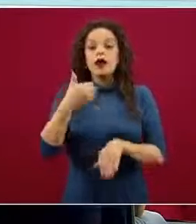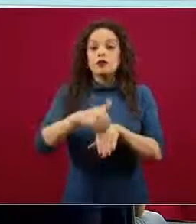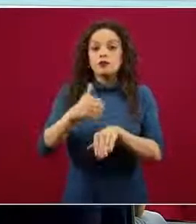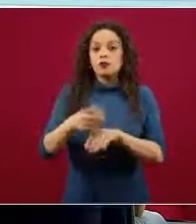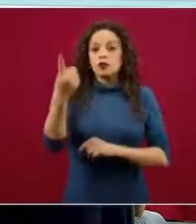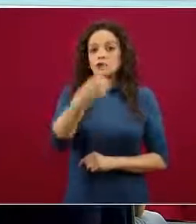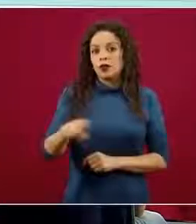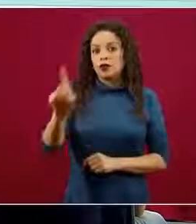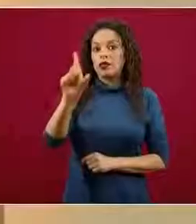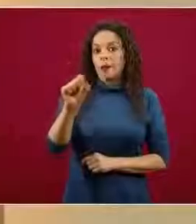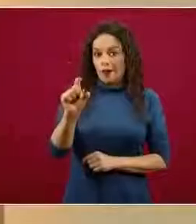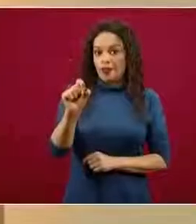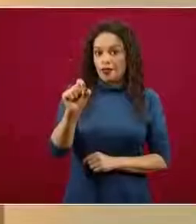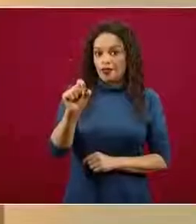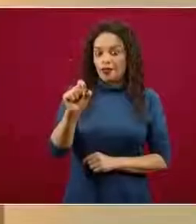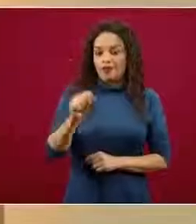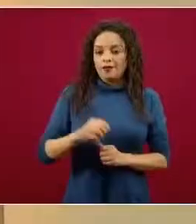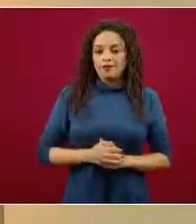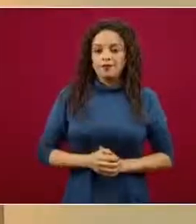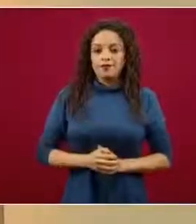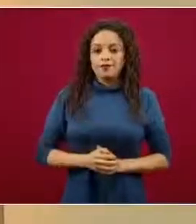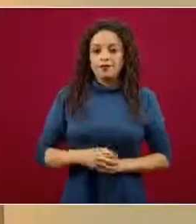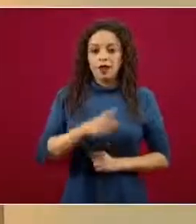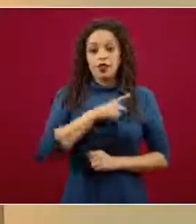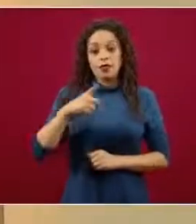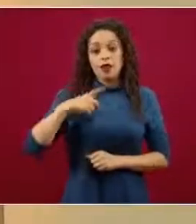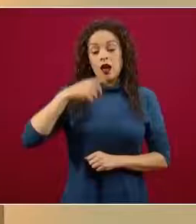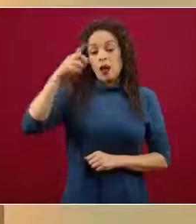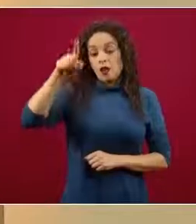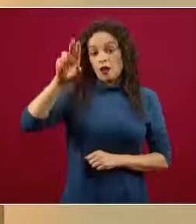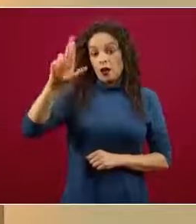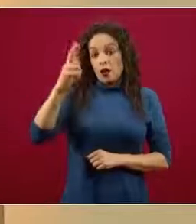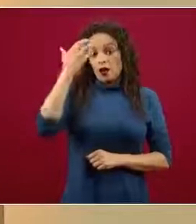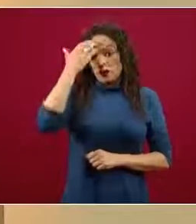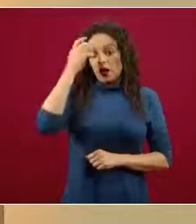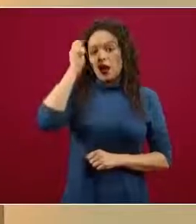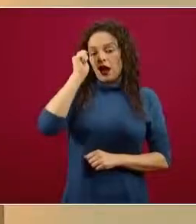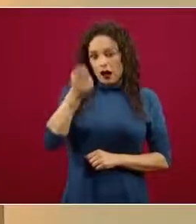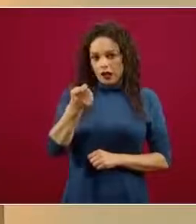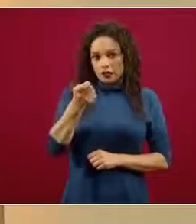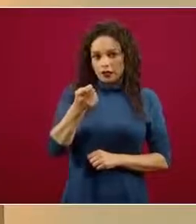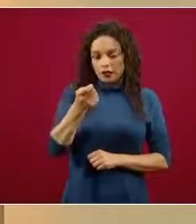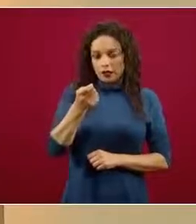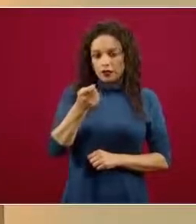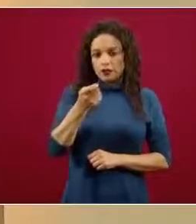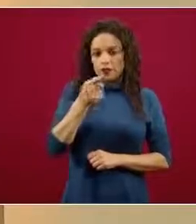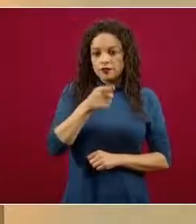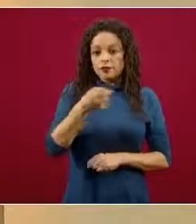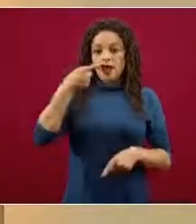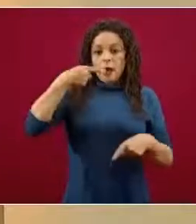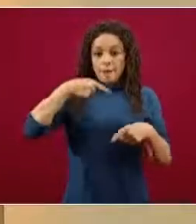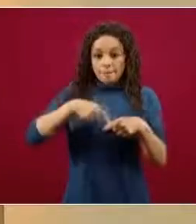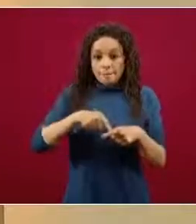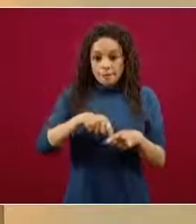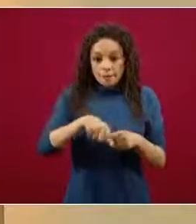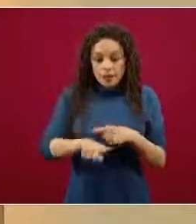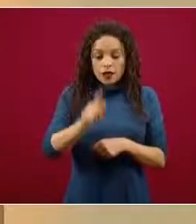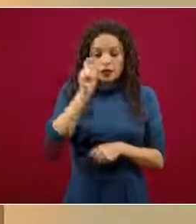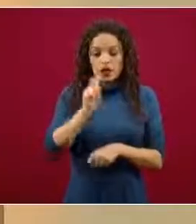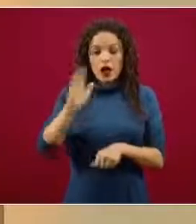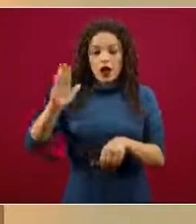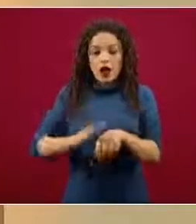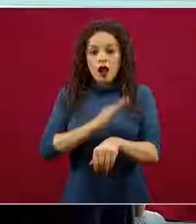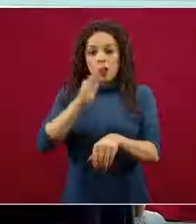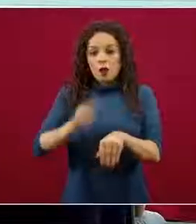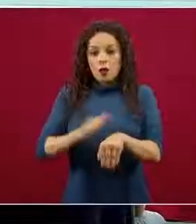120 y recordando que la nueva normalidad transita a partir de la evaluación